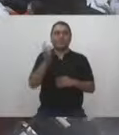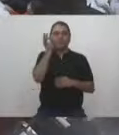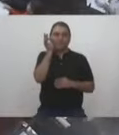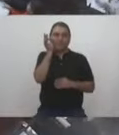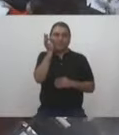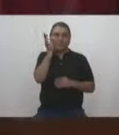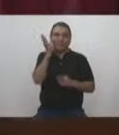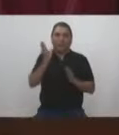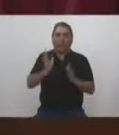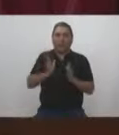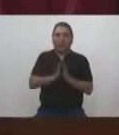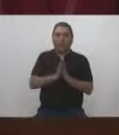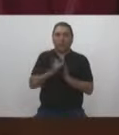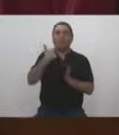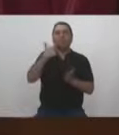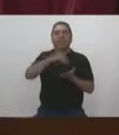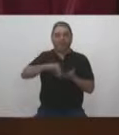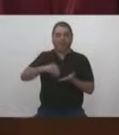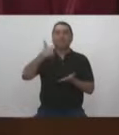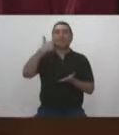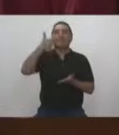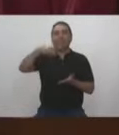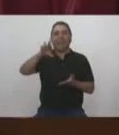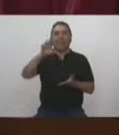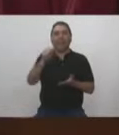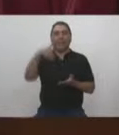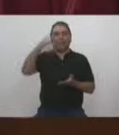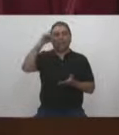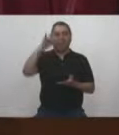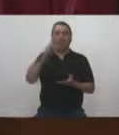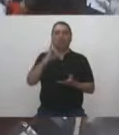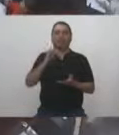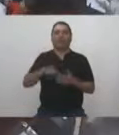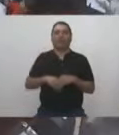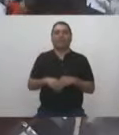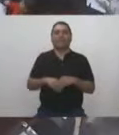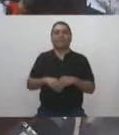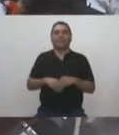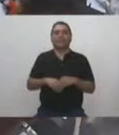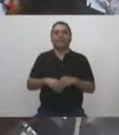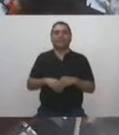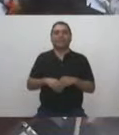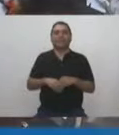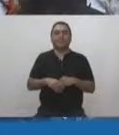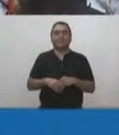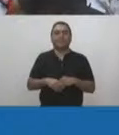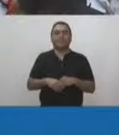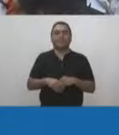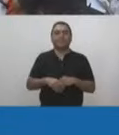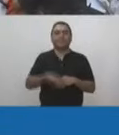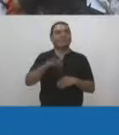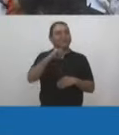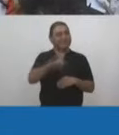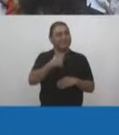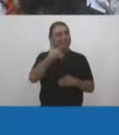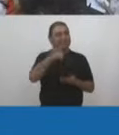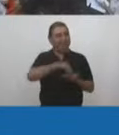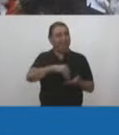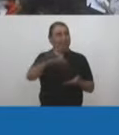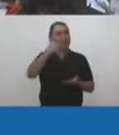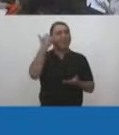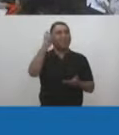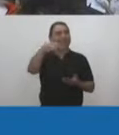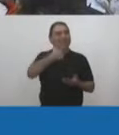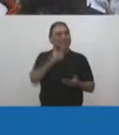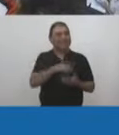tener autoridad. Bueno, yo estas cuestiones de la confrontación no la comparto. Creo que hace mucho tiempo nos viene haciendo mucho daño la grieta